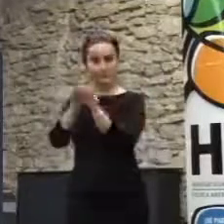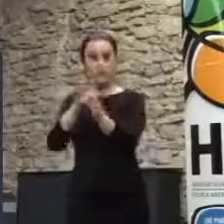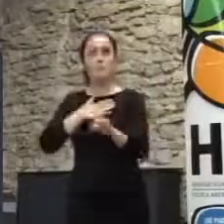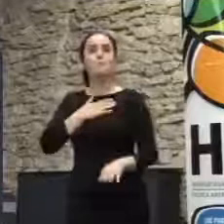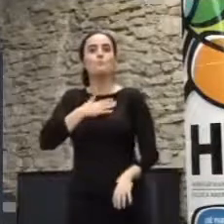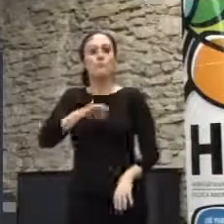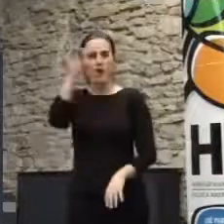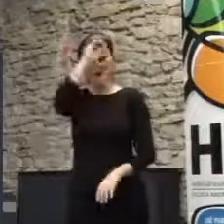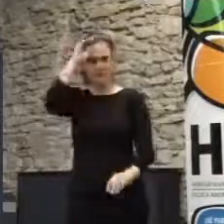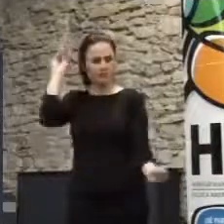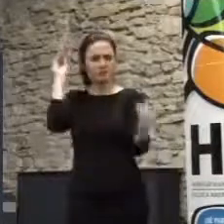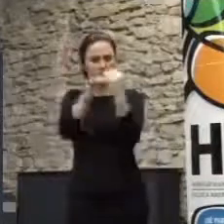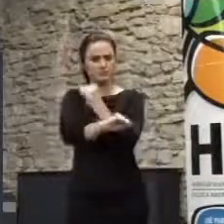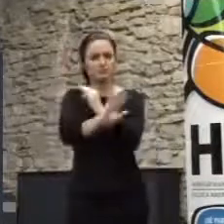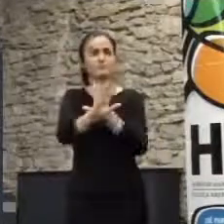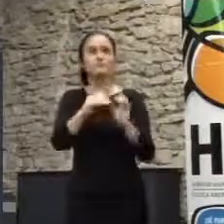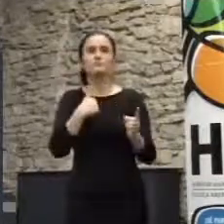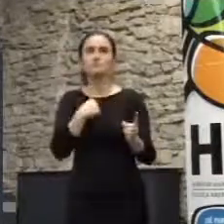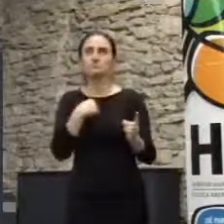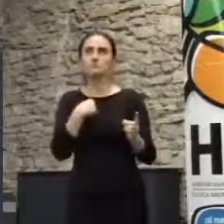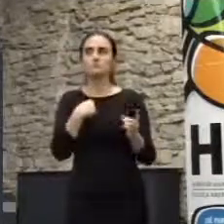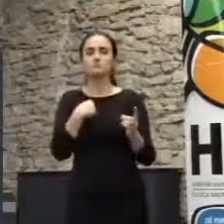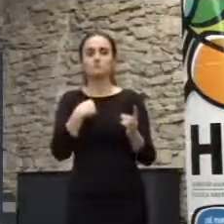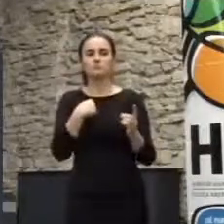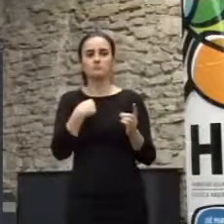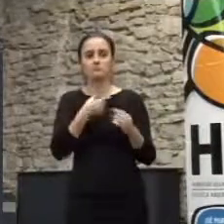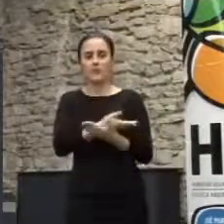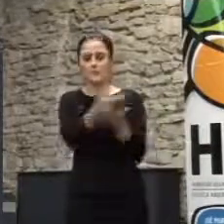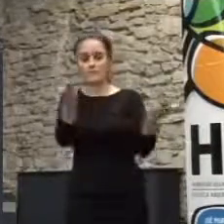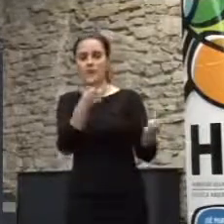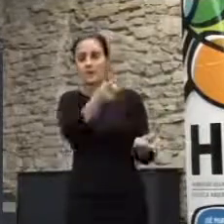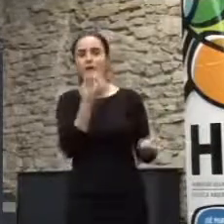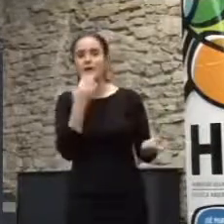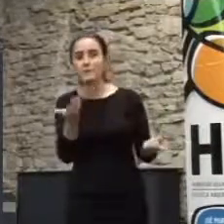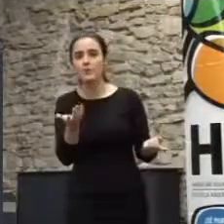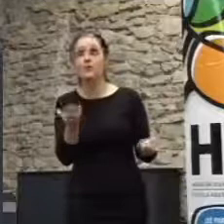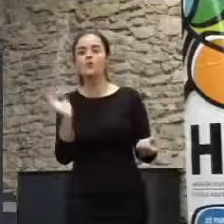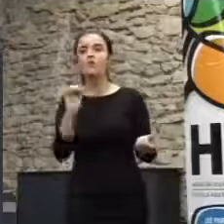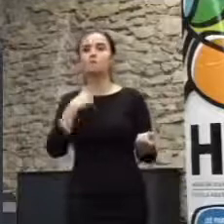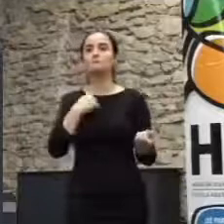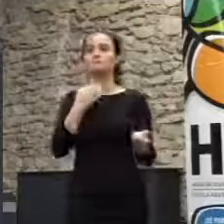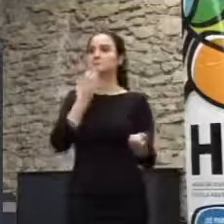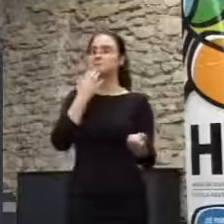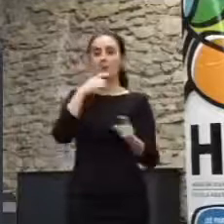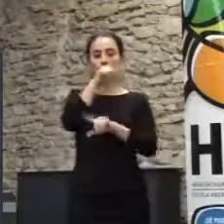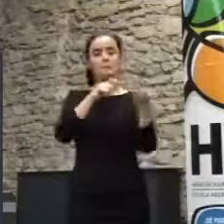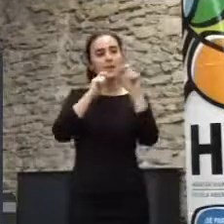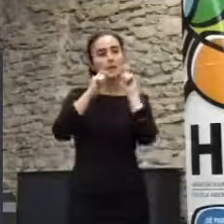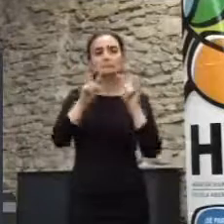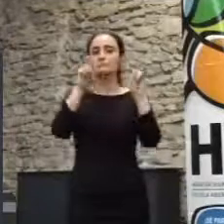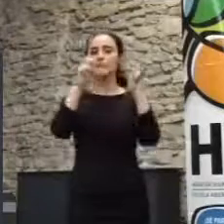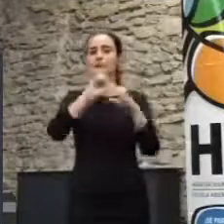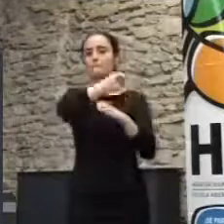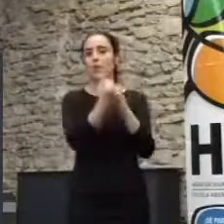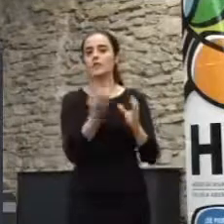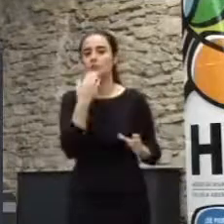pensamos, pero yo me fío de este, igual yo tengo periodistas que sigo para baloncesto.